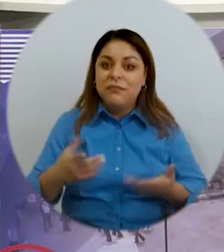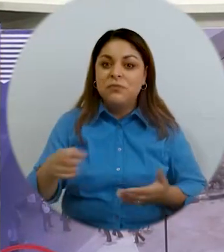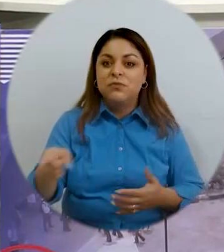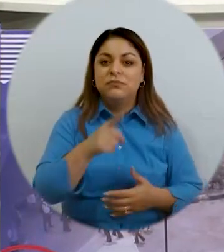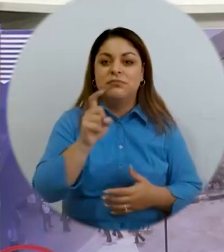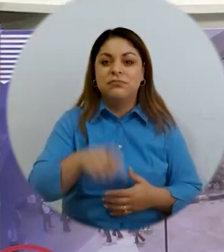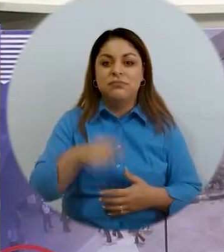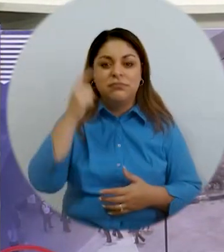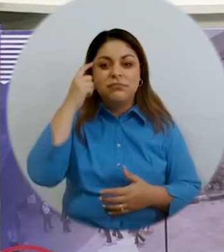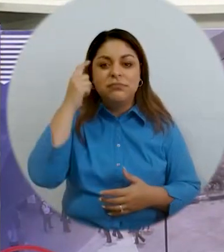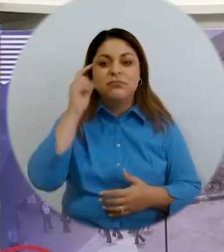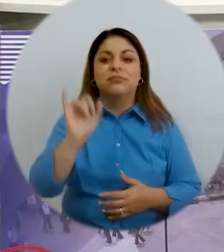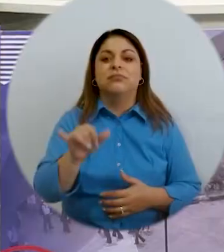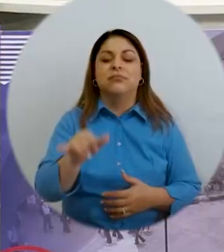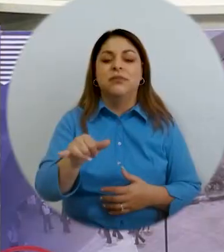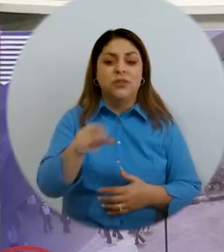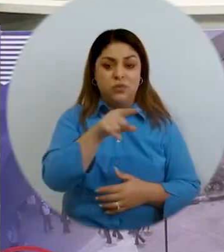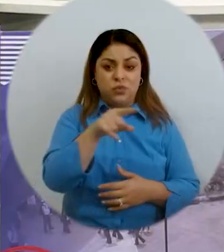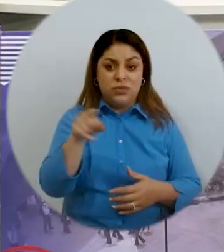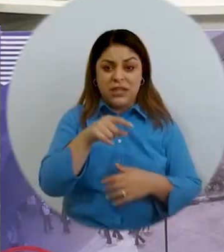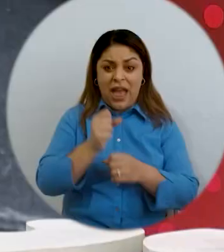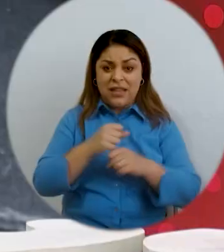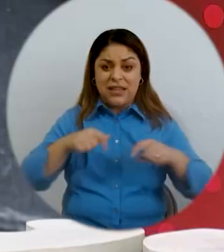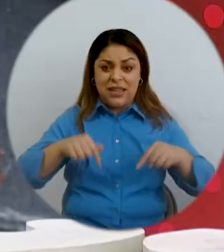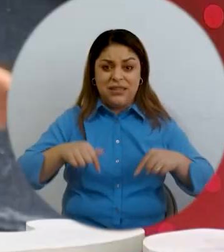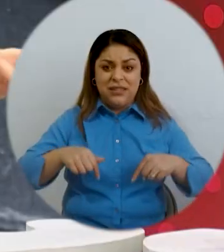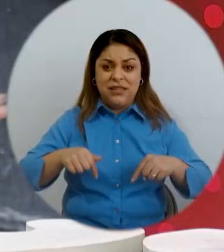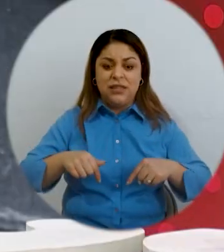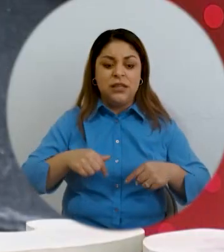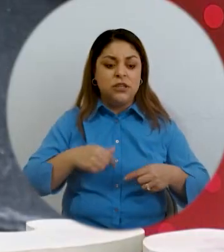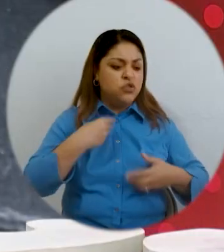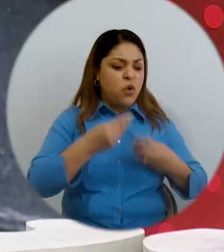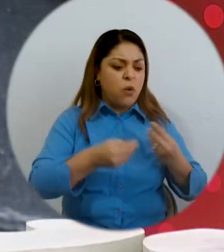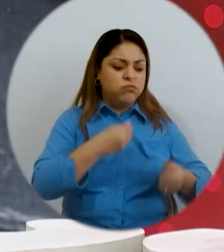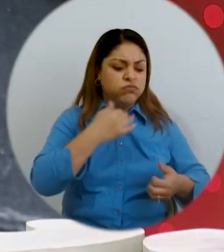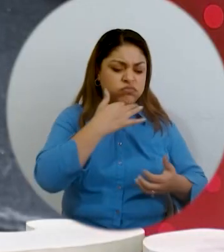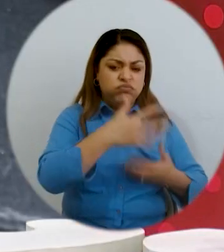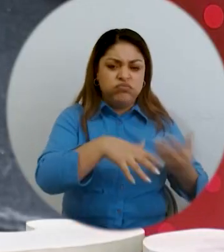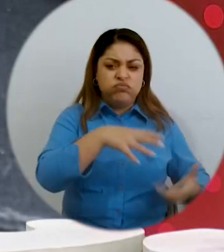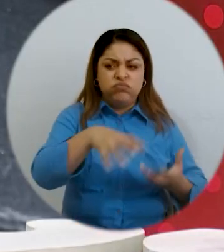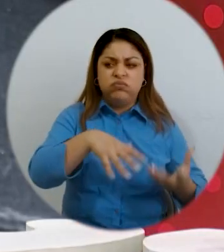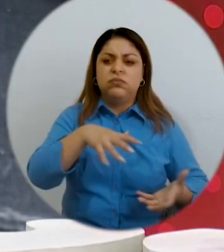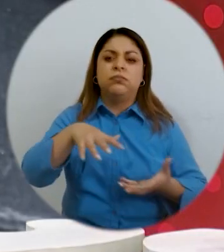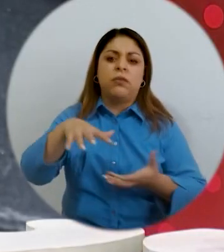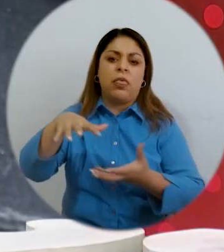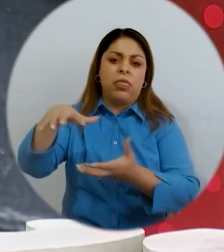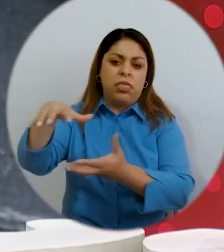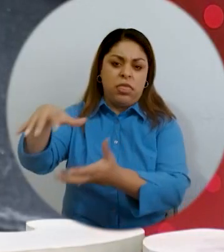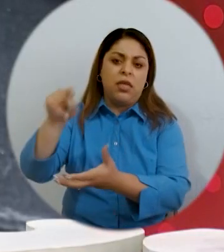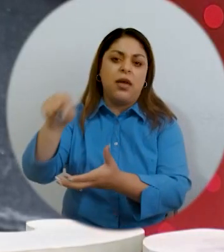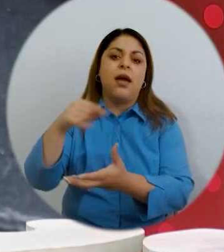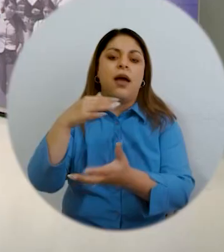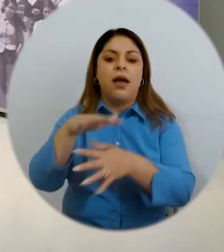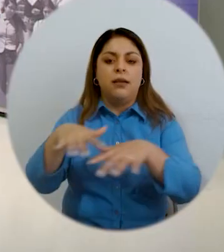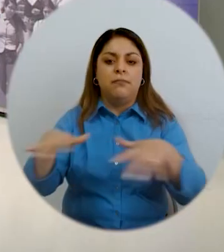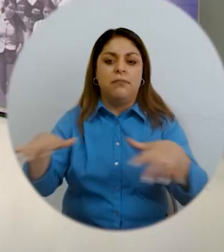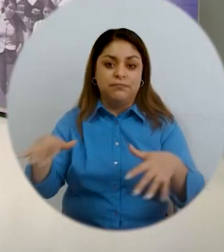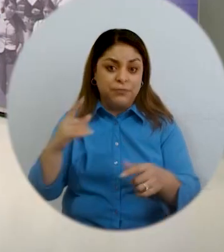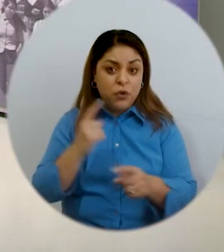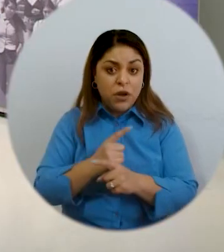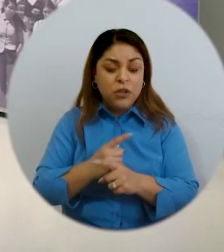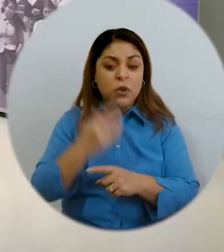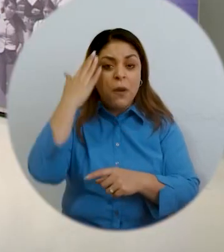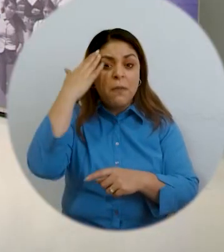esa es la primera conciencia que tenemos que tomar, ¿verdad? Que todo lo que se genera en tierra de alguna forma llega al mar, la contaminación. Correcto,